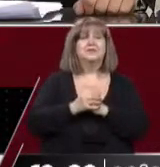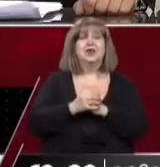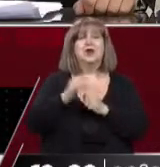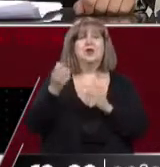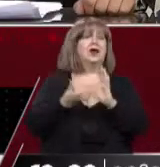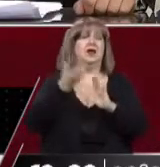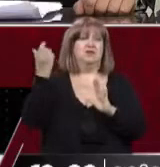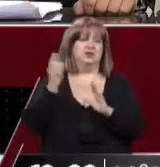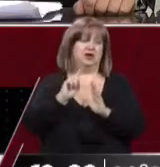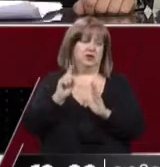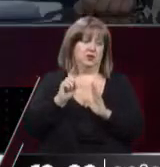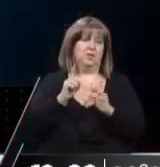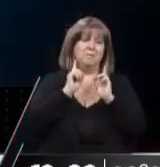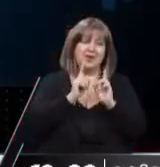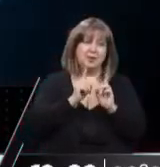vayan a quitarle fondos.